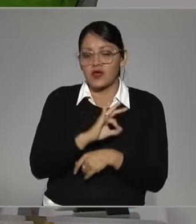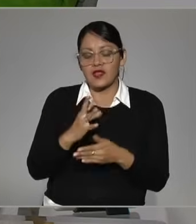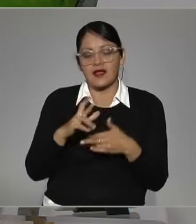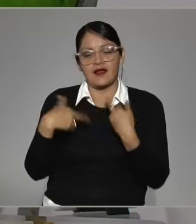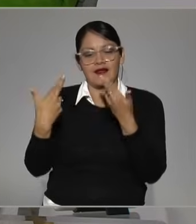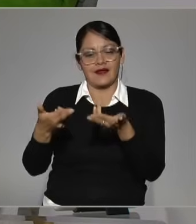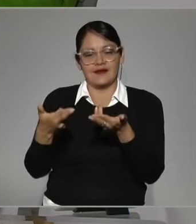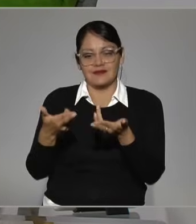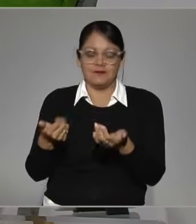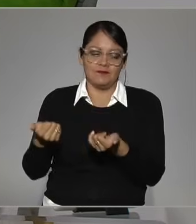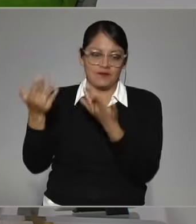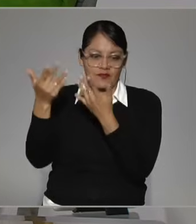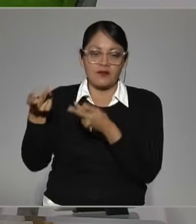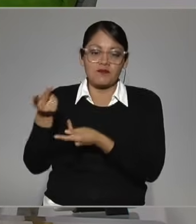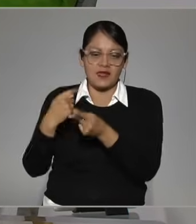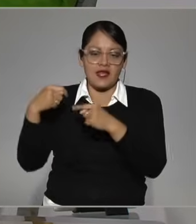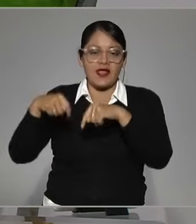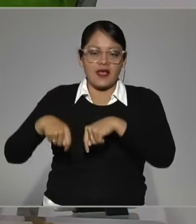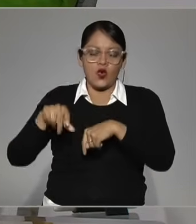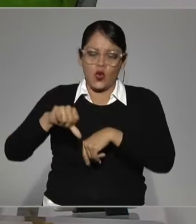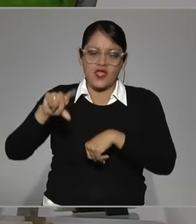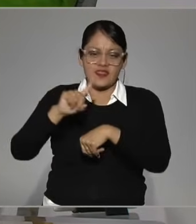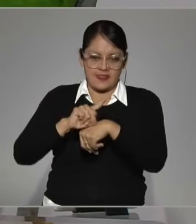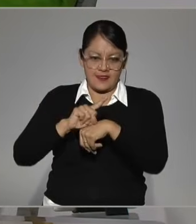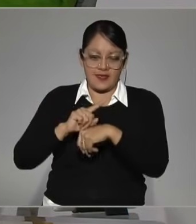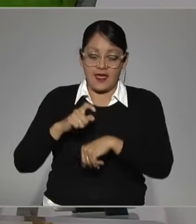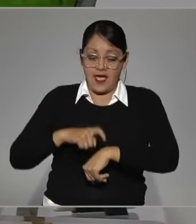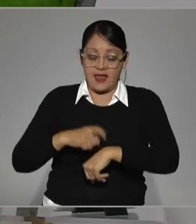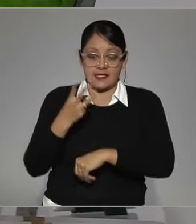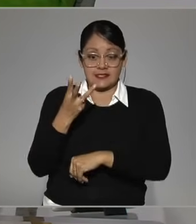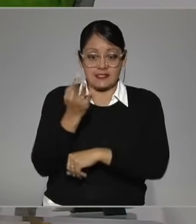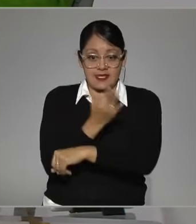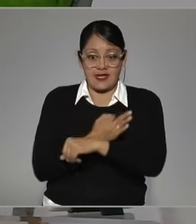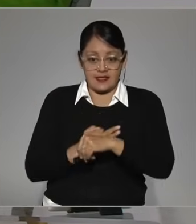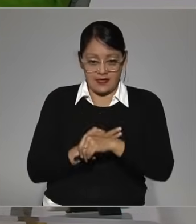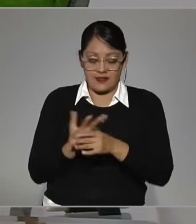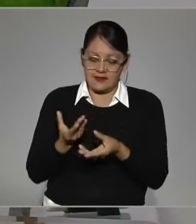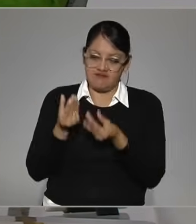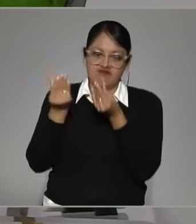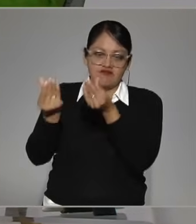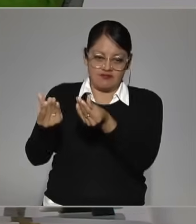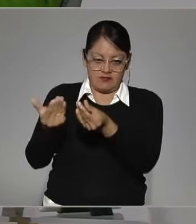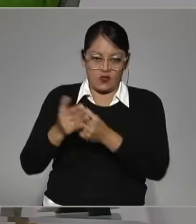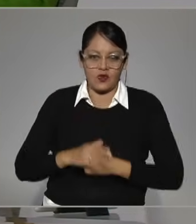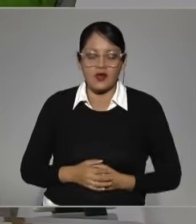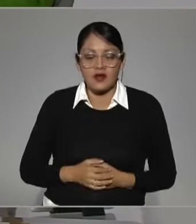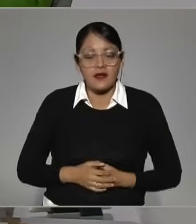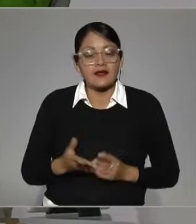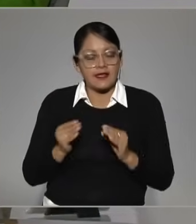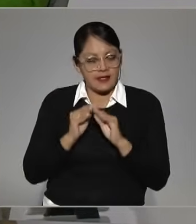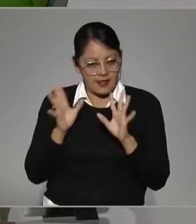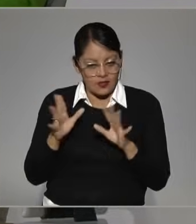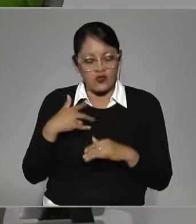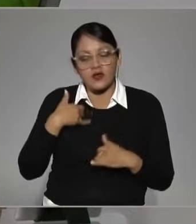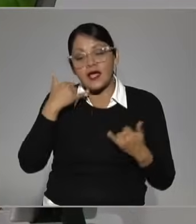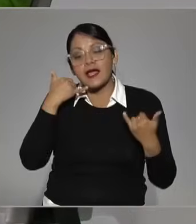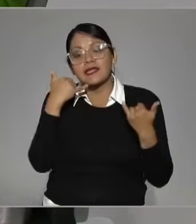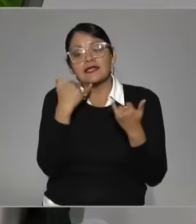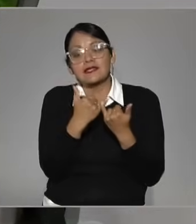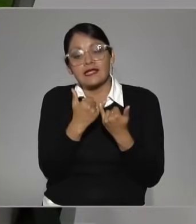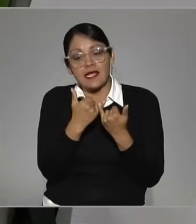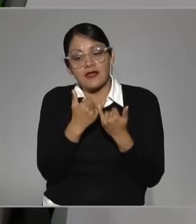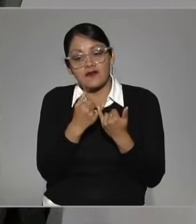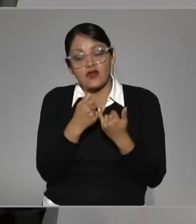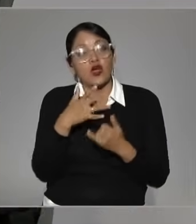y pueden venir a recogerlo a partir de hoy después de las 3 de la tarde. Obviamente, le van a decir por teléfono si usted